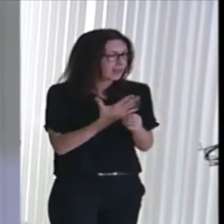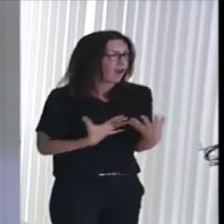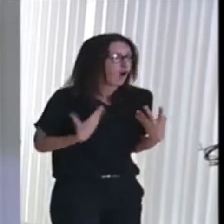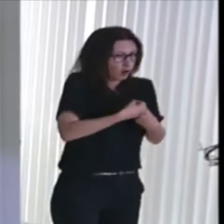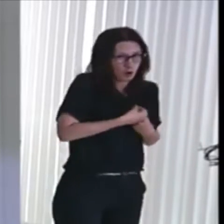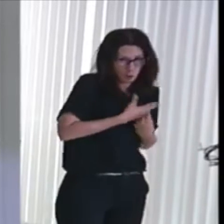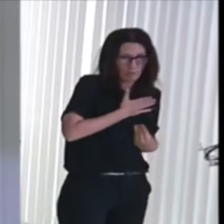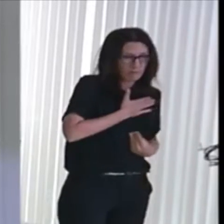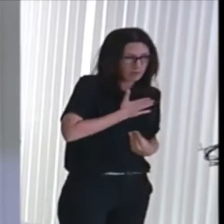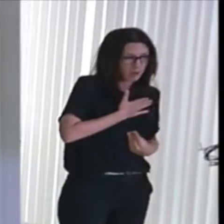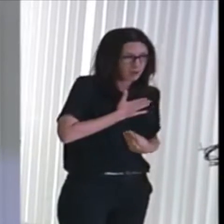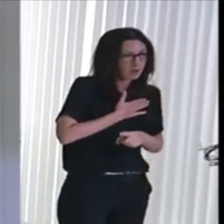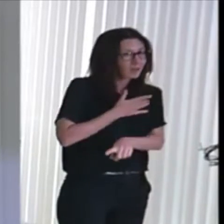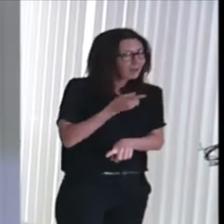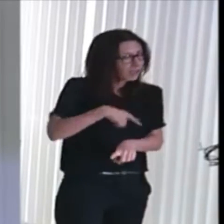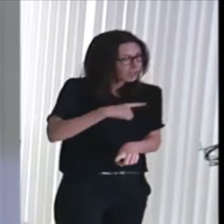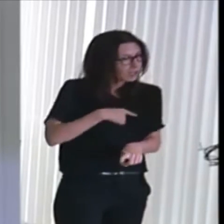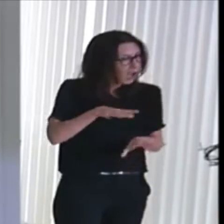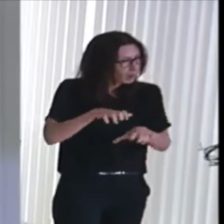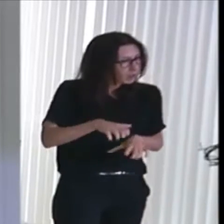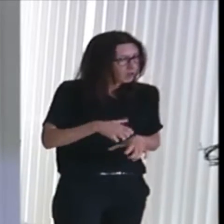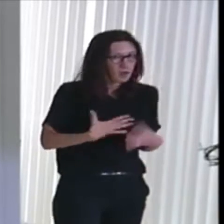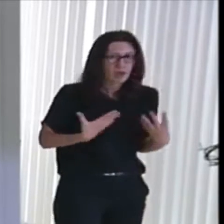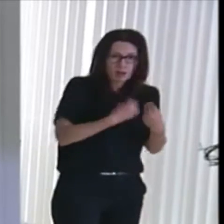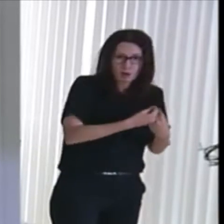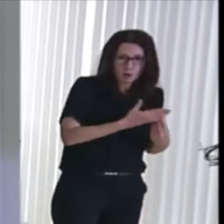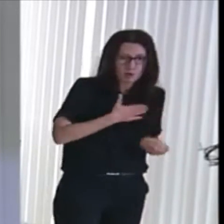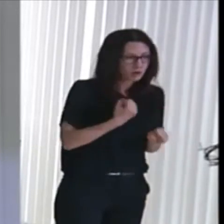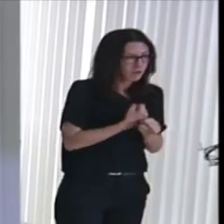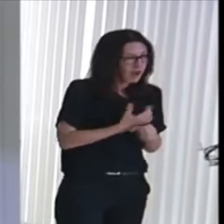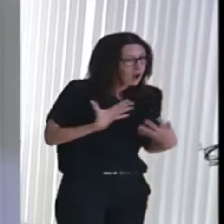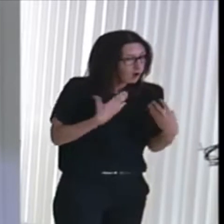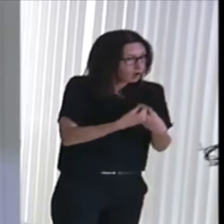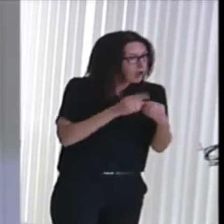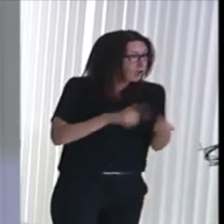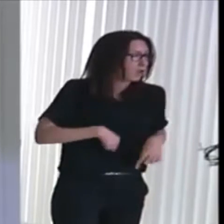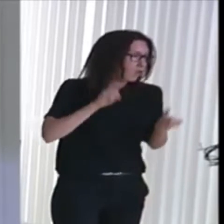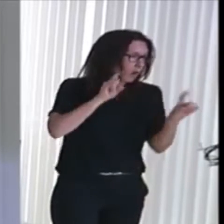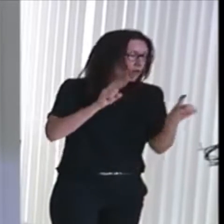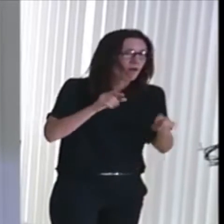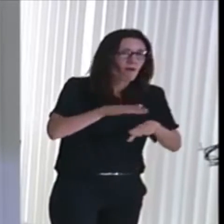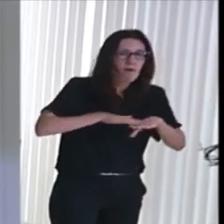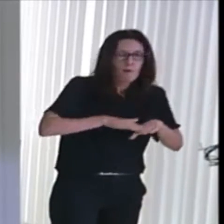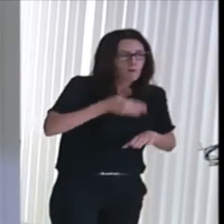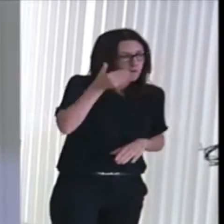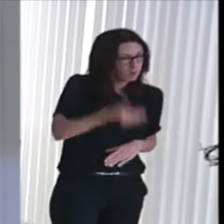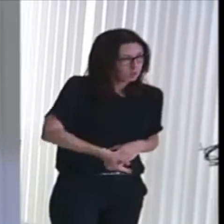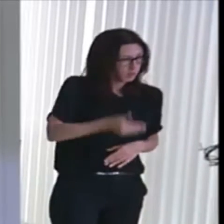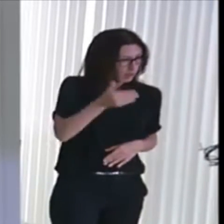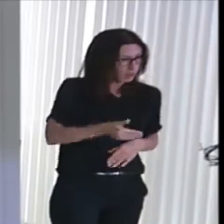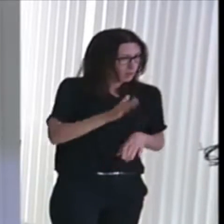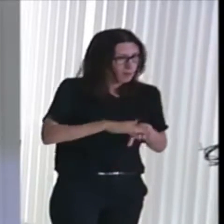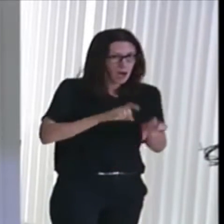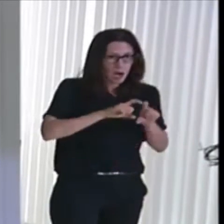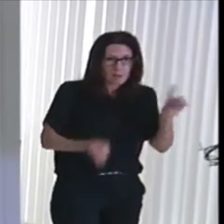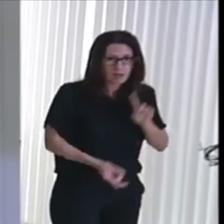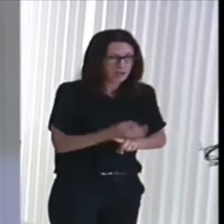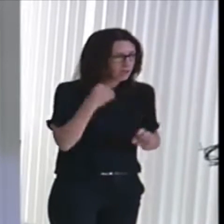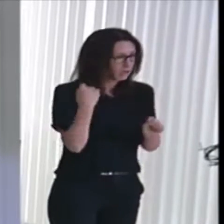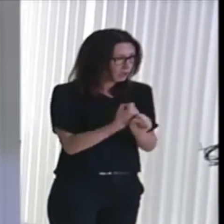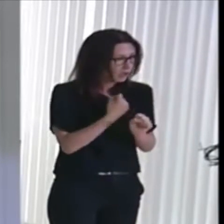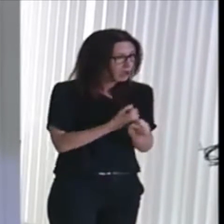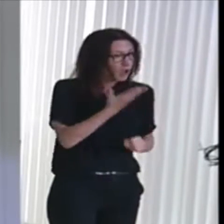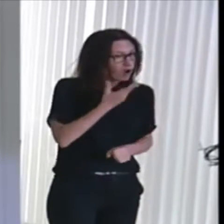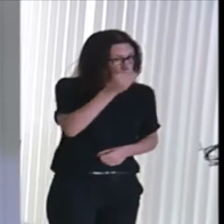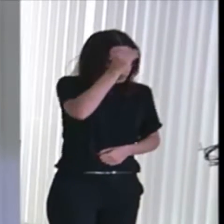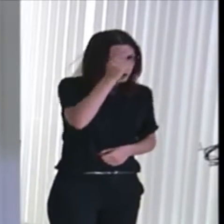el llevártelas, el trabajar con ellos, y la educación es básica para emprender, trabajar, el conocimiento